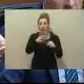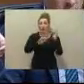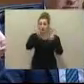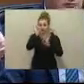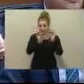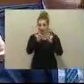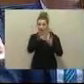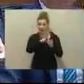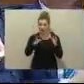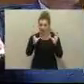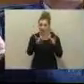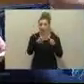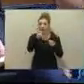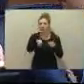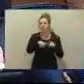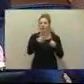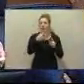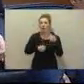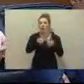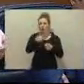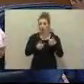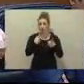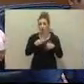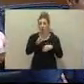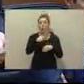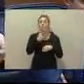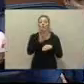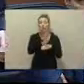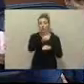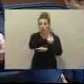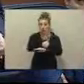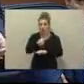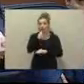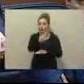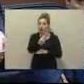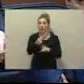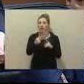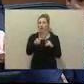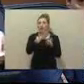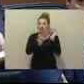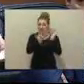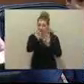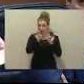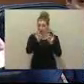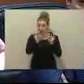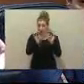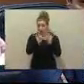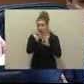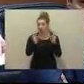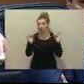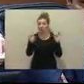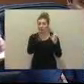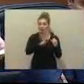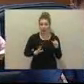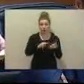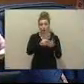dicho, y cuando se convoquen estas oposiciones, como bien ha indicado el portavoz de Ciudadanos, esa tasa de interinidad no se va a solucionar porque el dato que